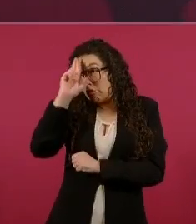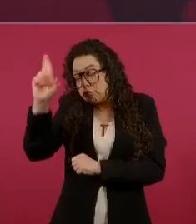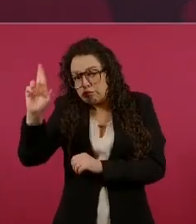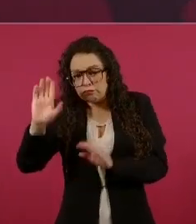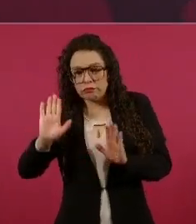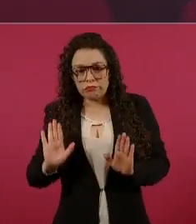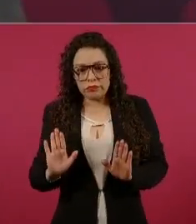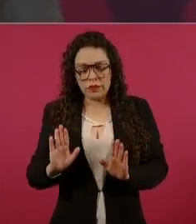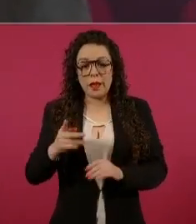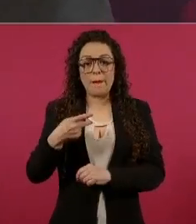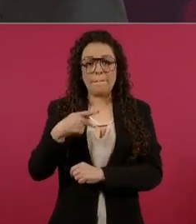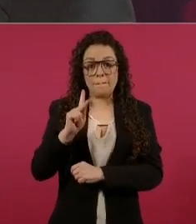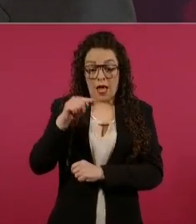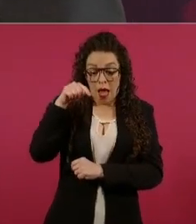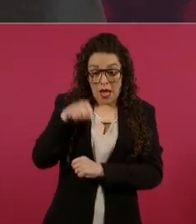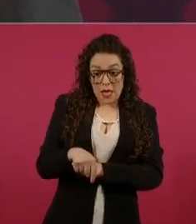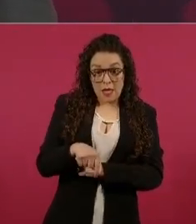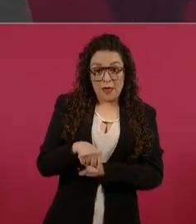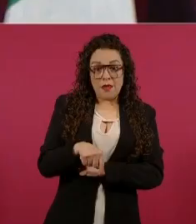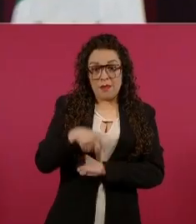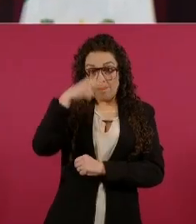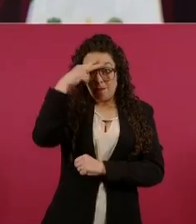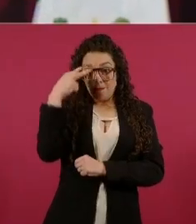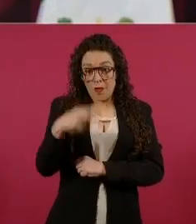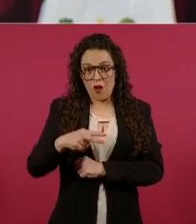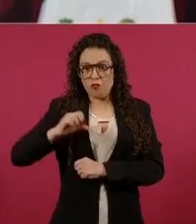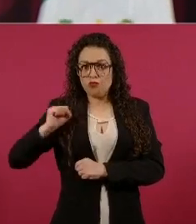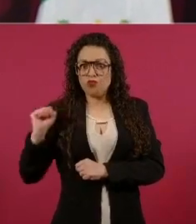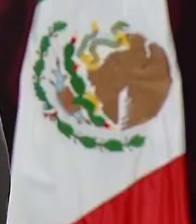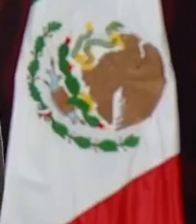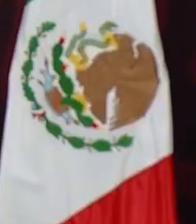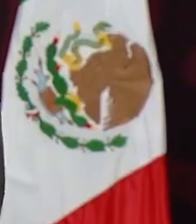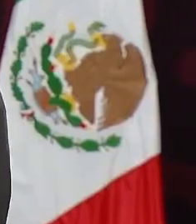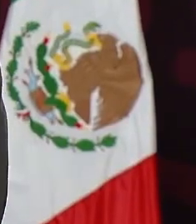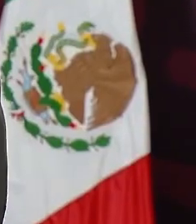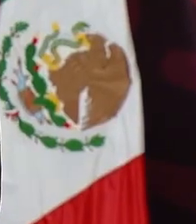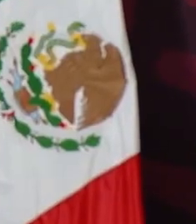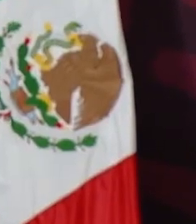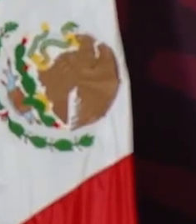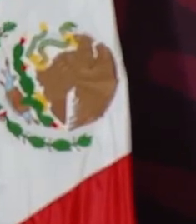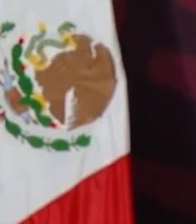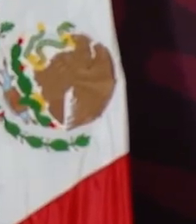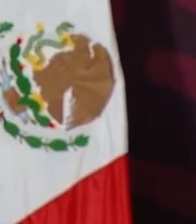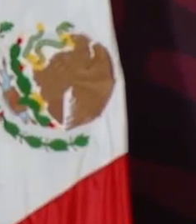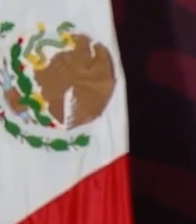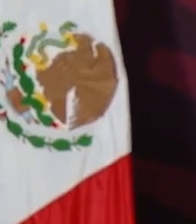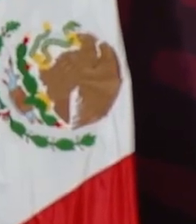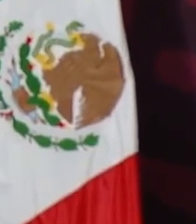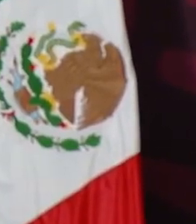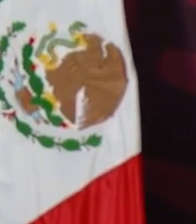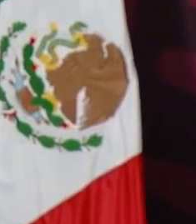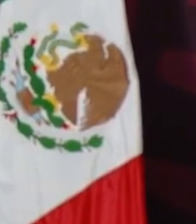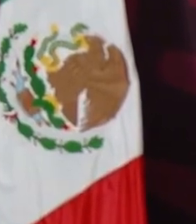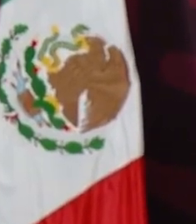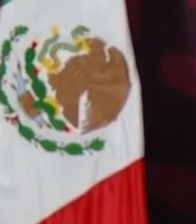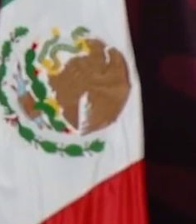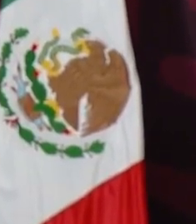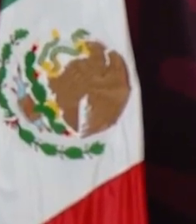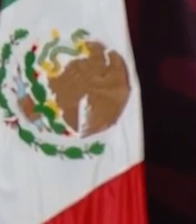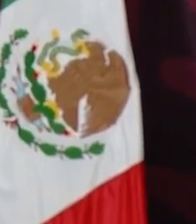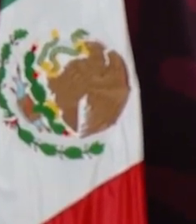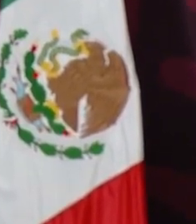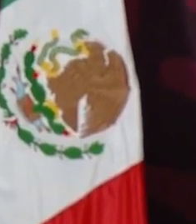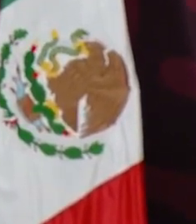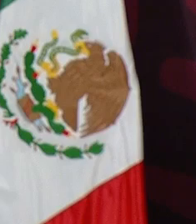perdido muchos de nuestros valores que